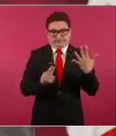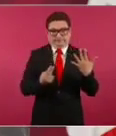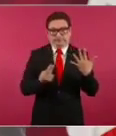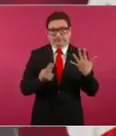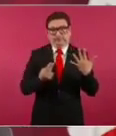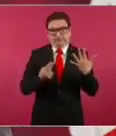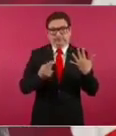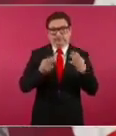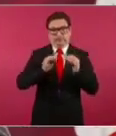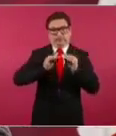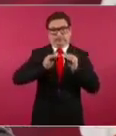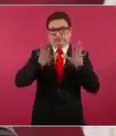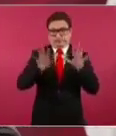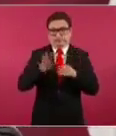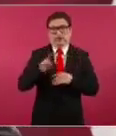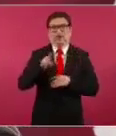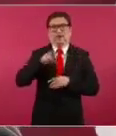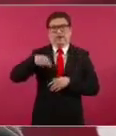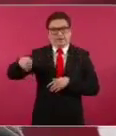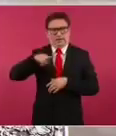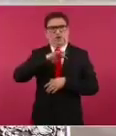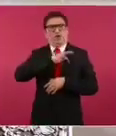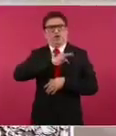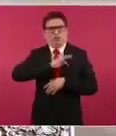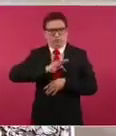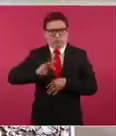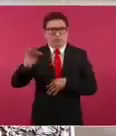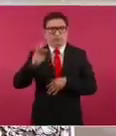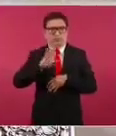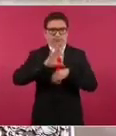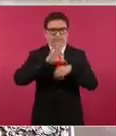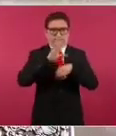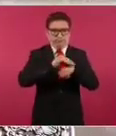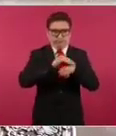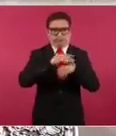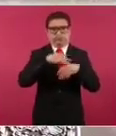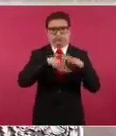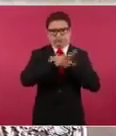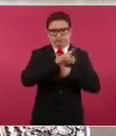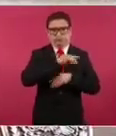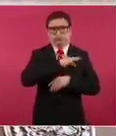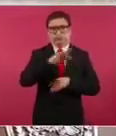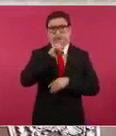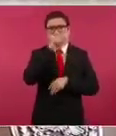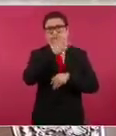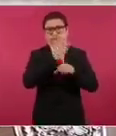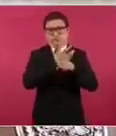pero existe esta posibilidad para que puedan llegar a Estados Unidos.